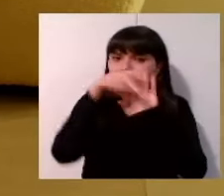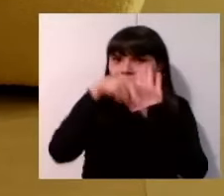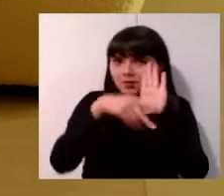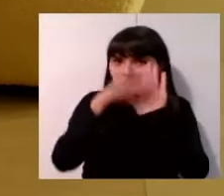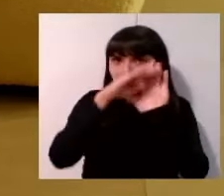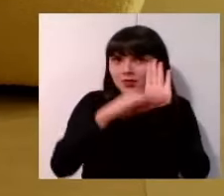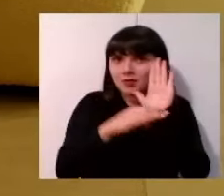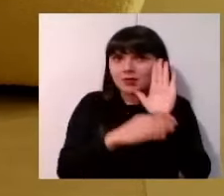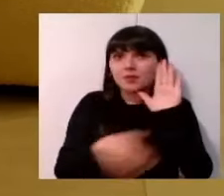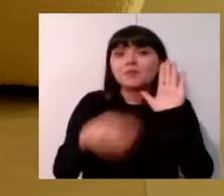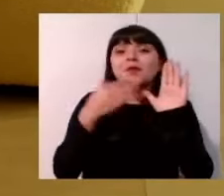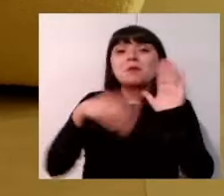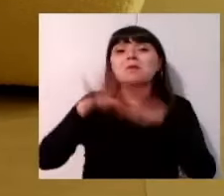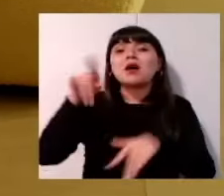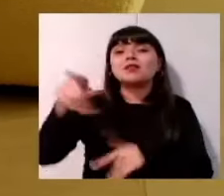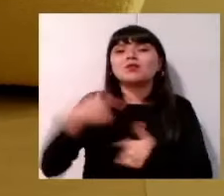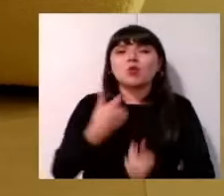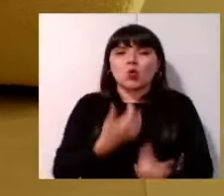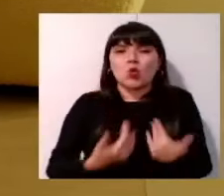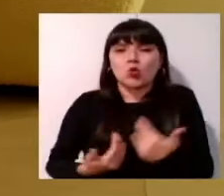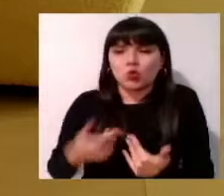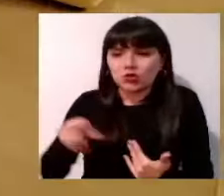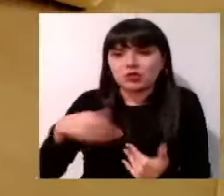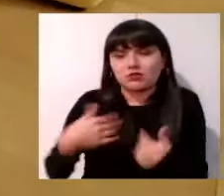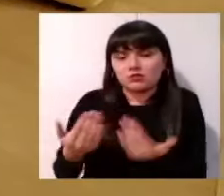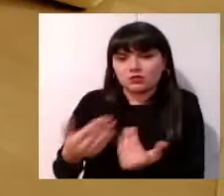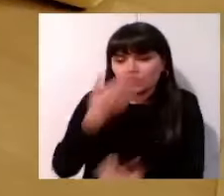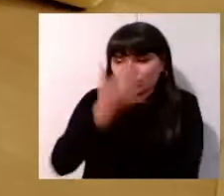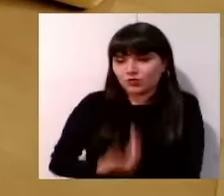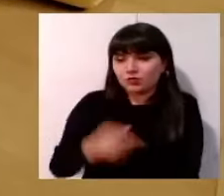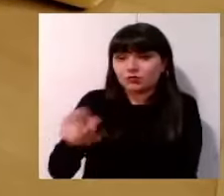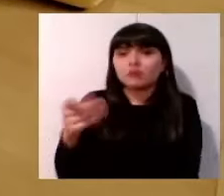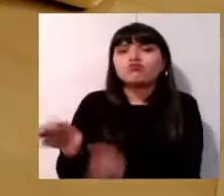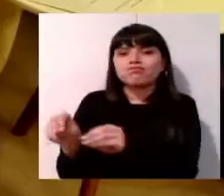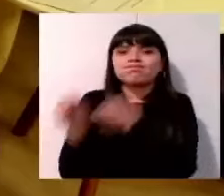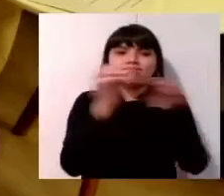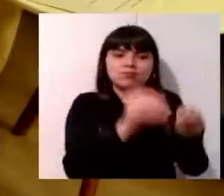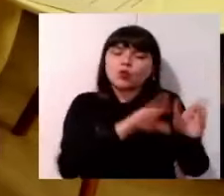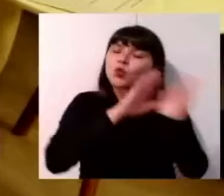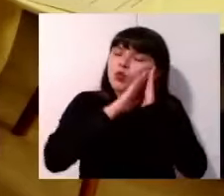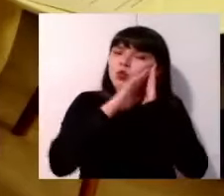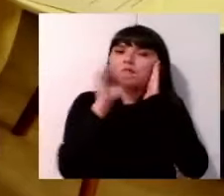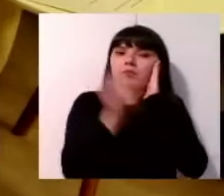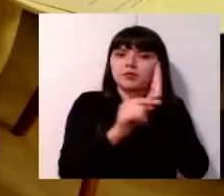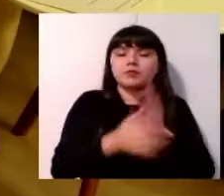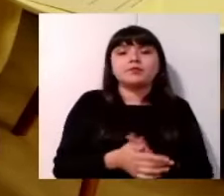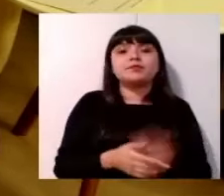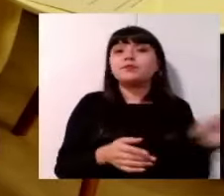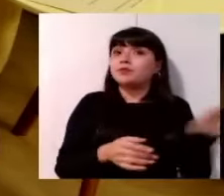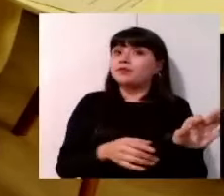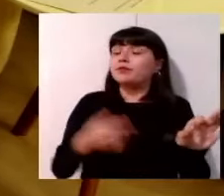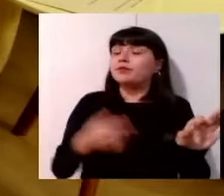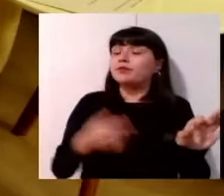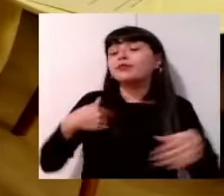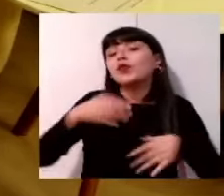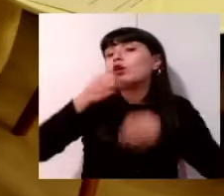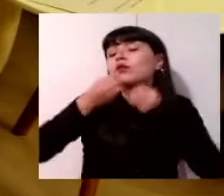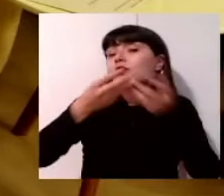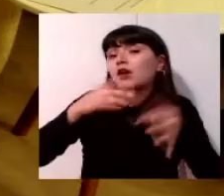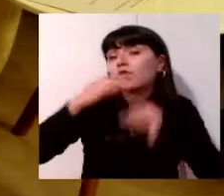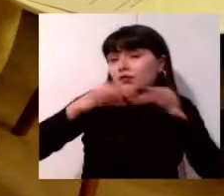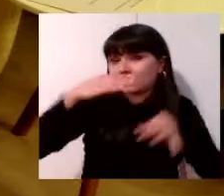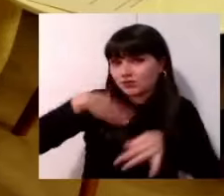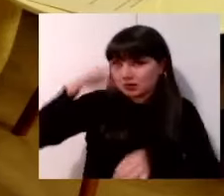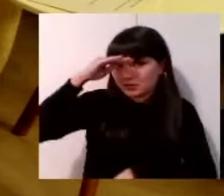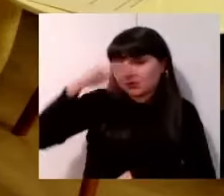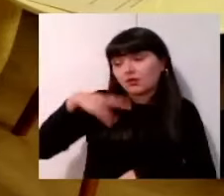alguna conducta, como por ejemplo lo estamos pasando a su pieza. Mira, yo voy a contar una experiencia a ver si le sirve también a la gente, porque a mí me ha